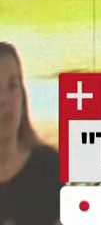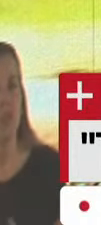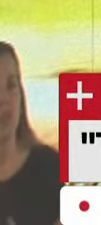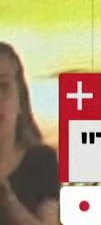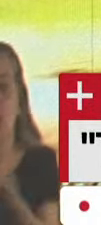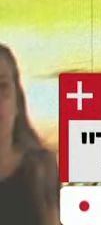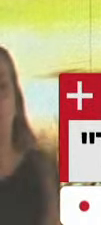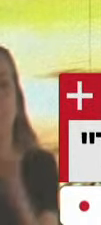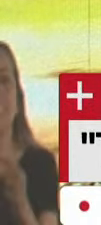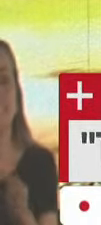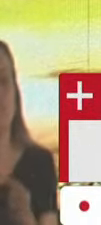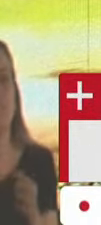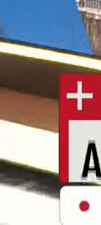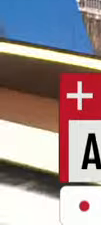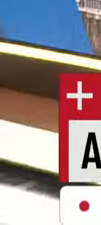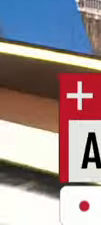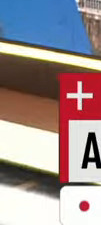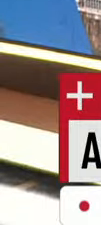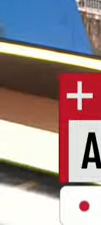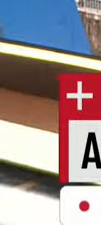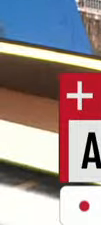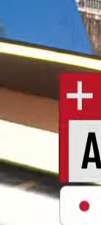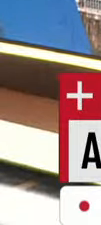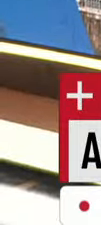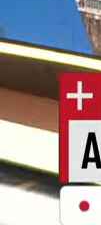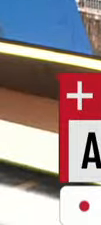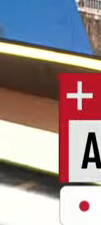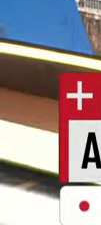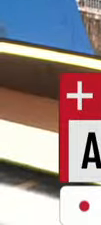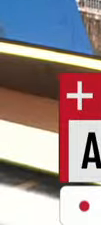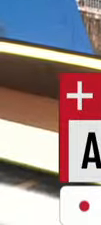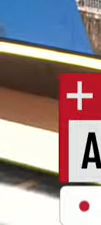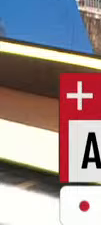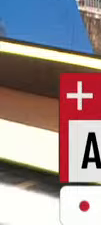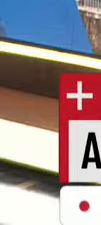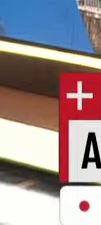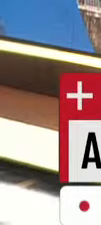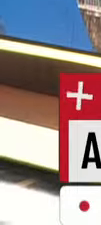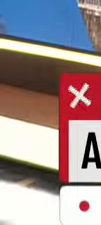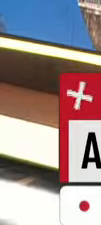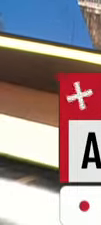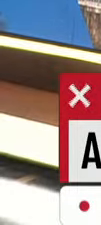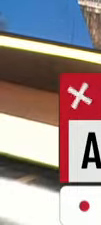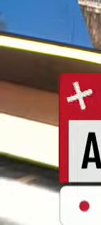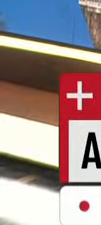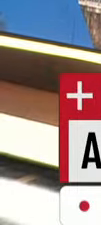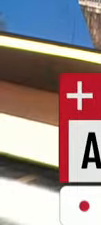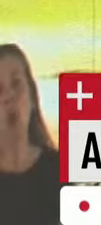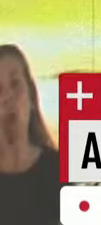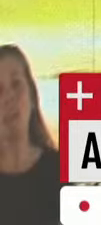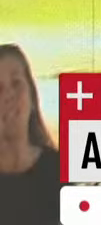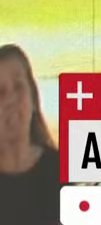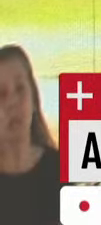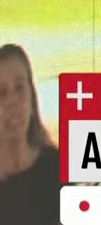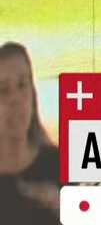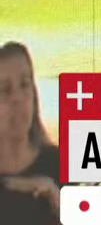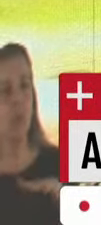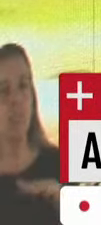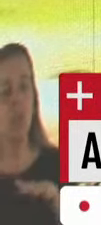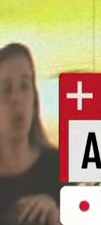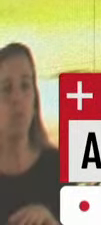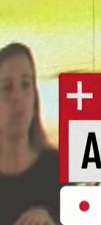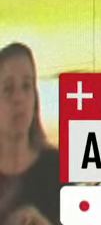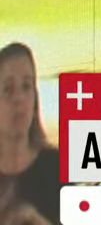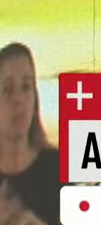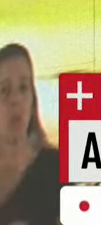ayudo. Es llamativo. Ya me cuenta, ya como ya estaba previsto el set para que hablara Alberto Fernández. En el